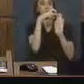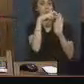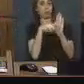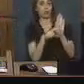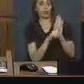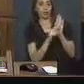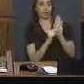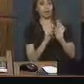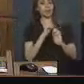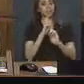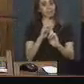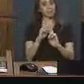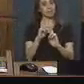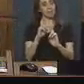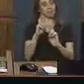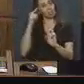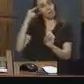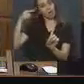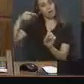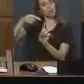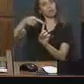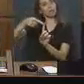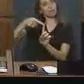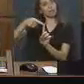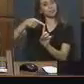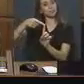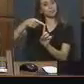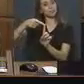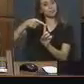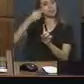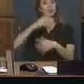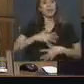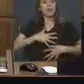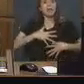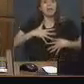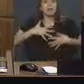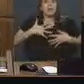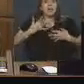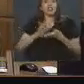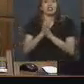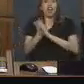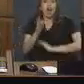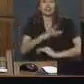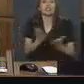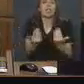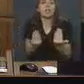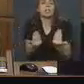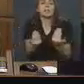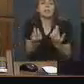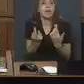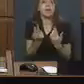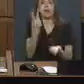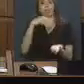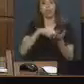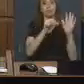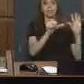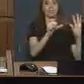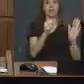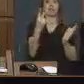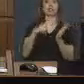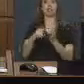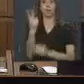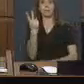representa ese espíritu que llenó de esperanza a todo Chile, el 2006 y el